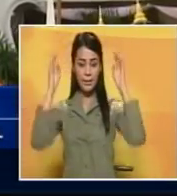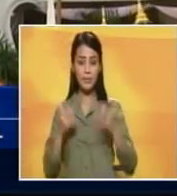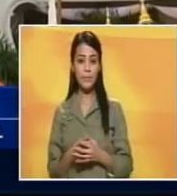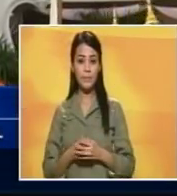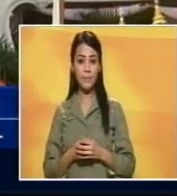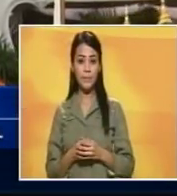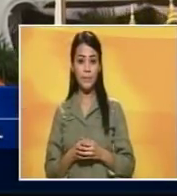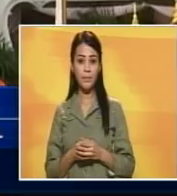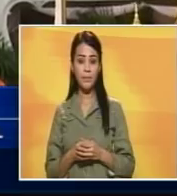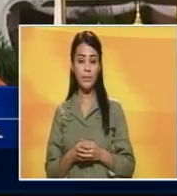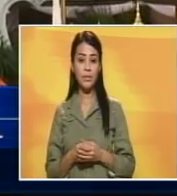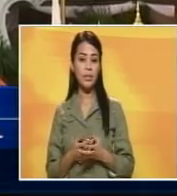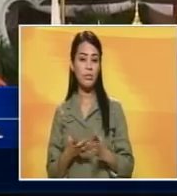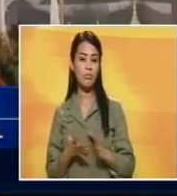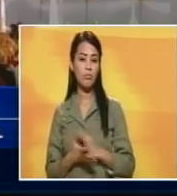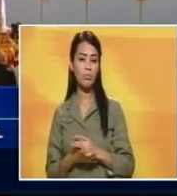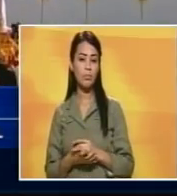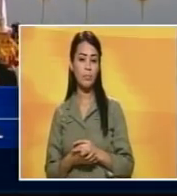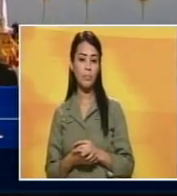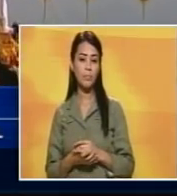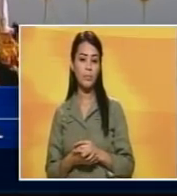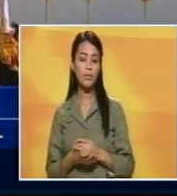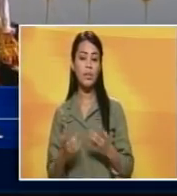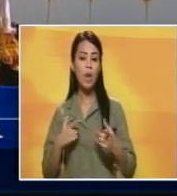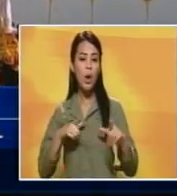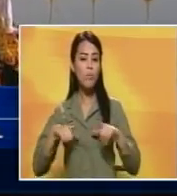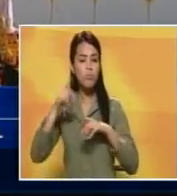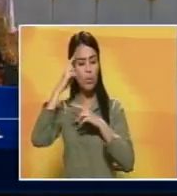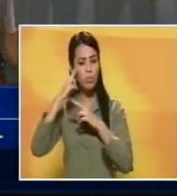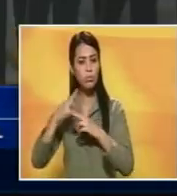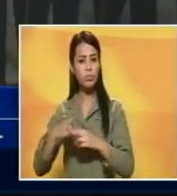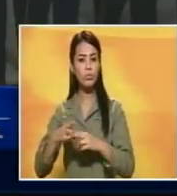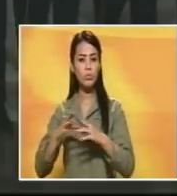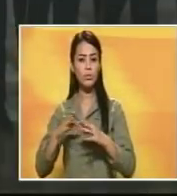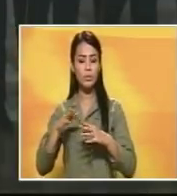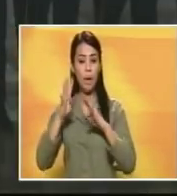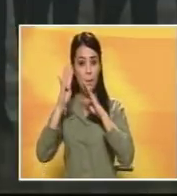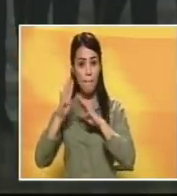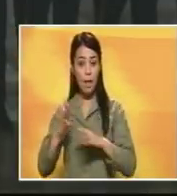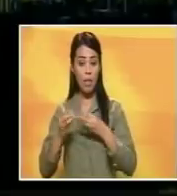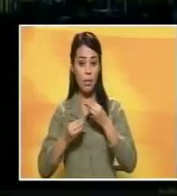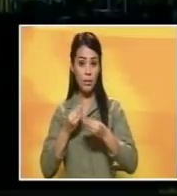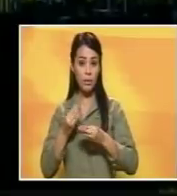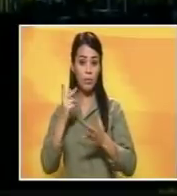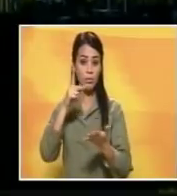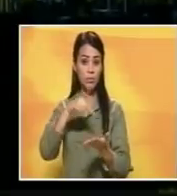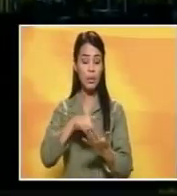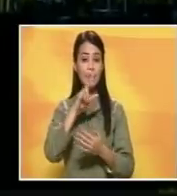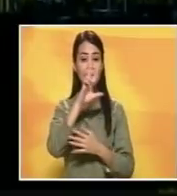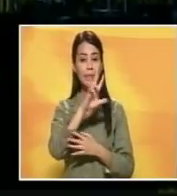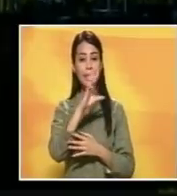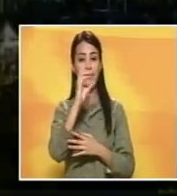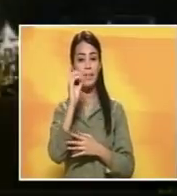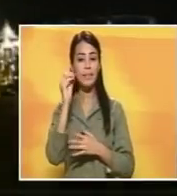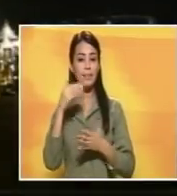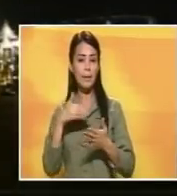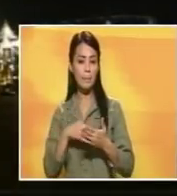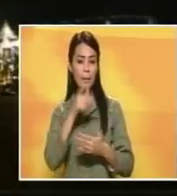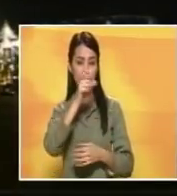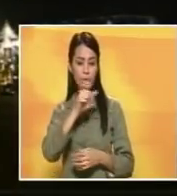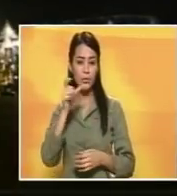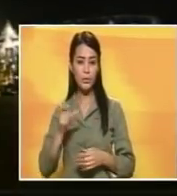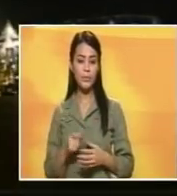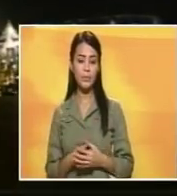Adulyadej, quien será incinerado esta noche en un acto budista al que se espera una asistencia de hasta 300.000 personas.